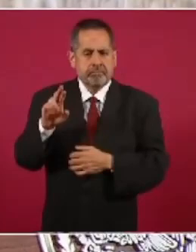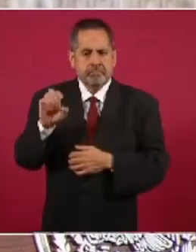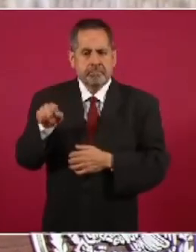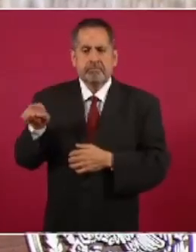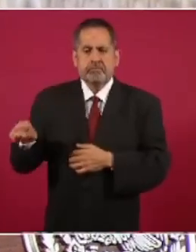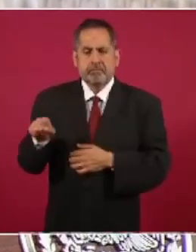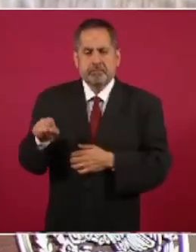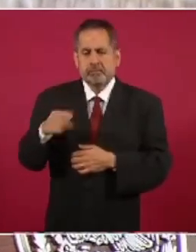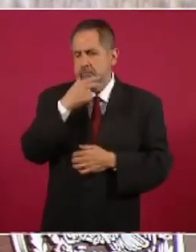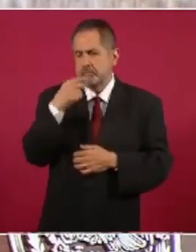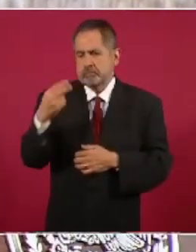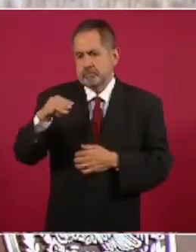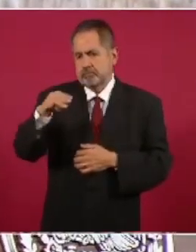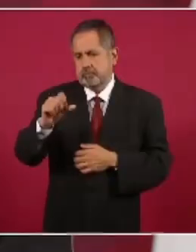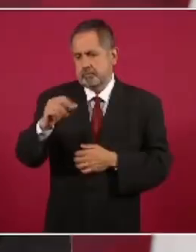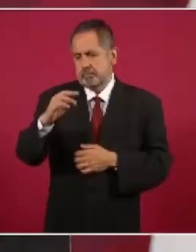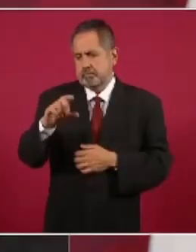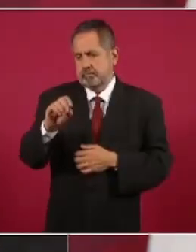Exteriores, Marcelo Ebrard.